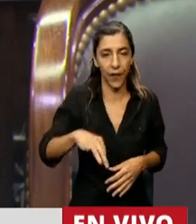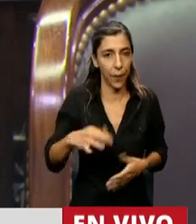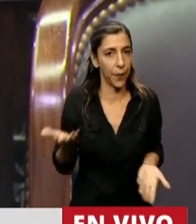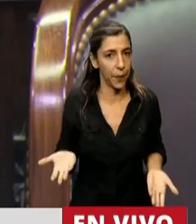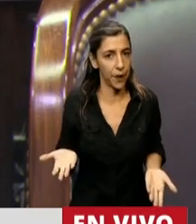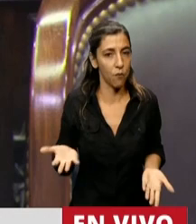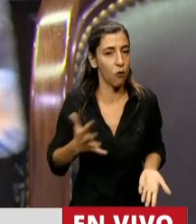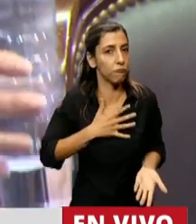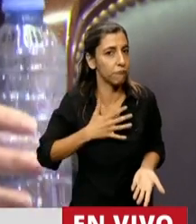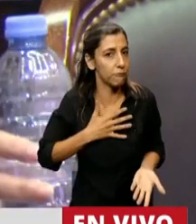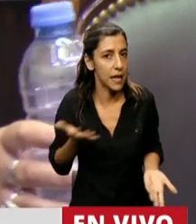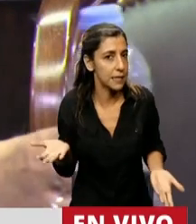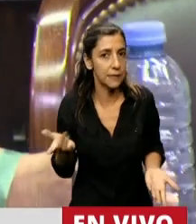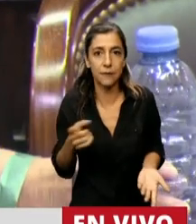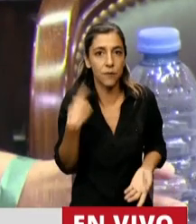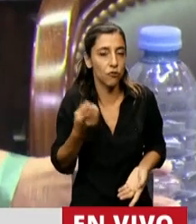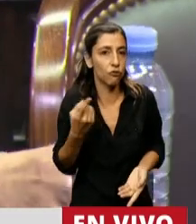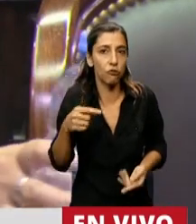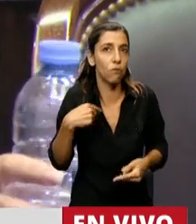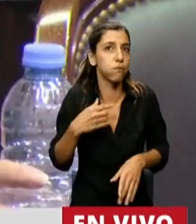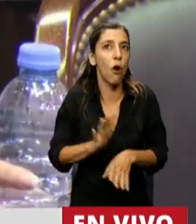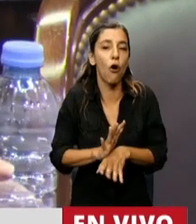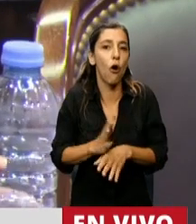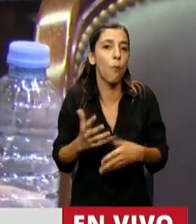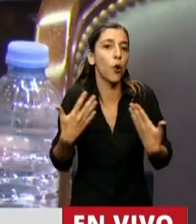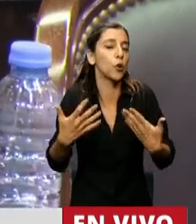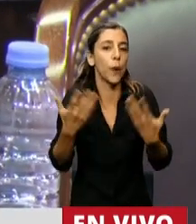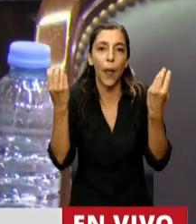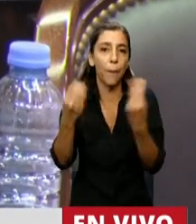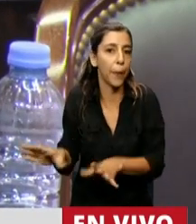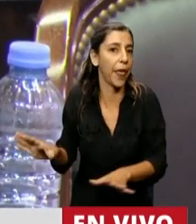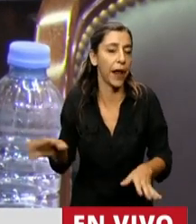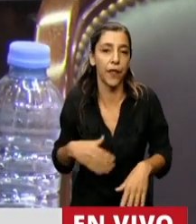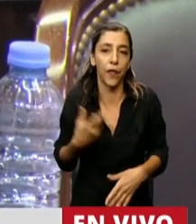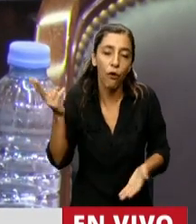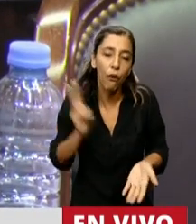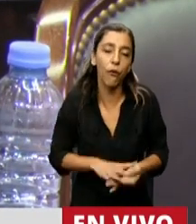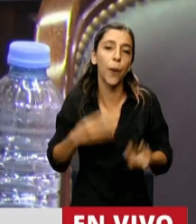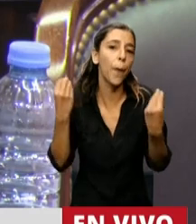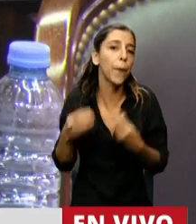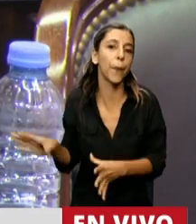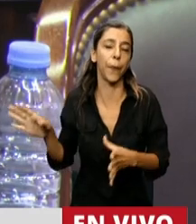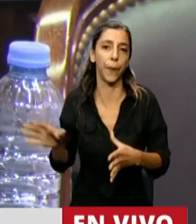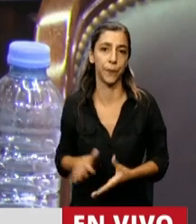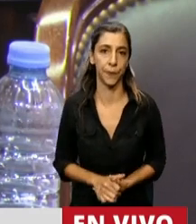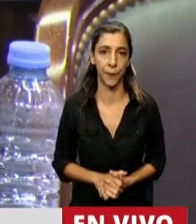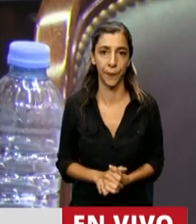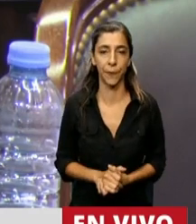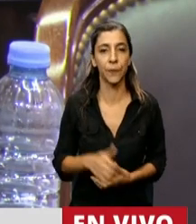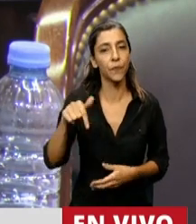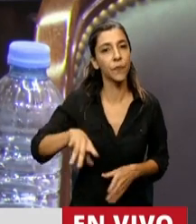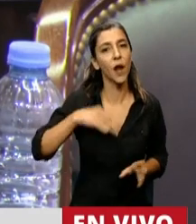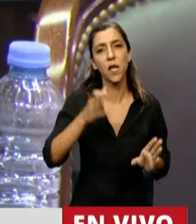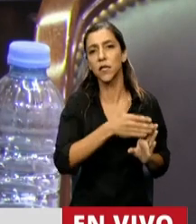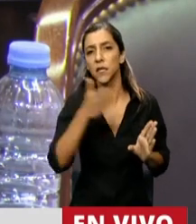lamentablemente estamos dejando pasar esta oportunidad, otra oportunidad más perdida. Este año ha sido muy